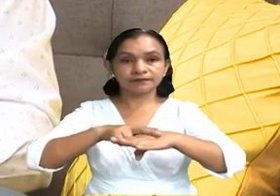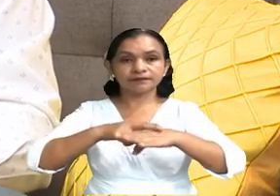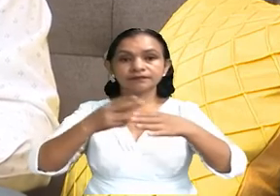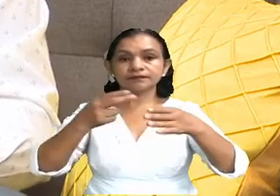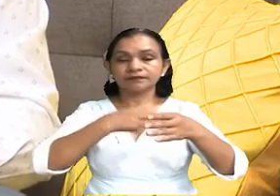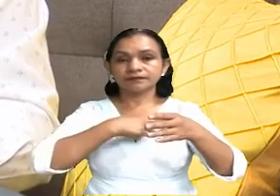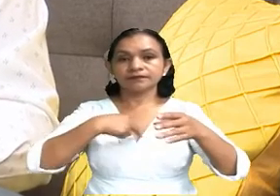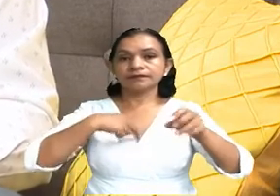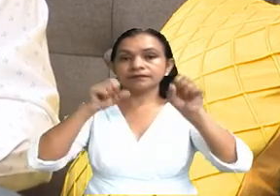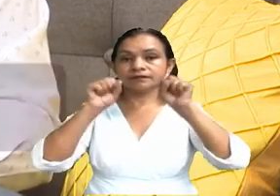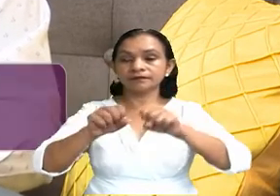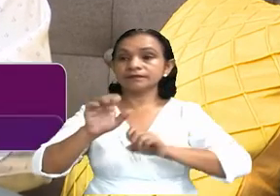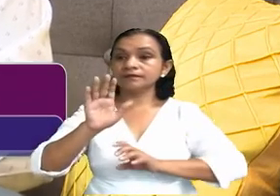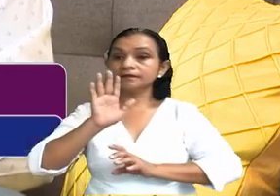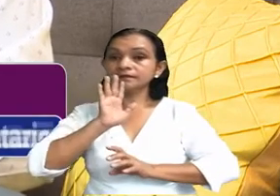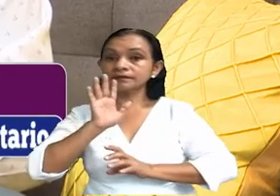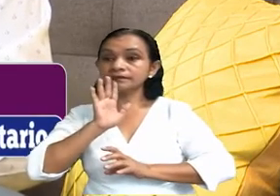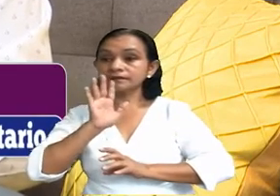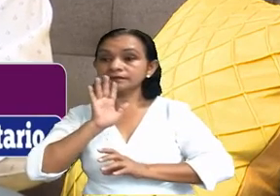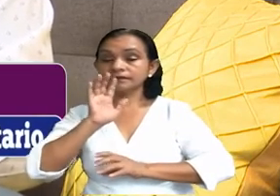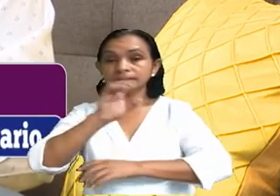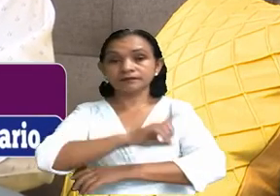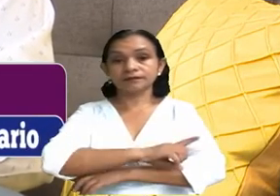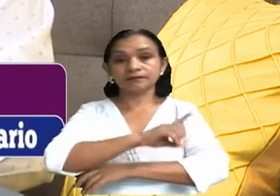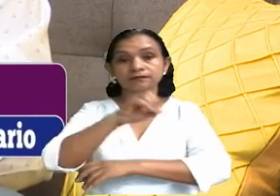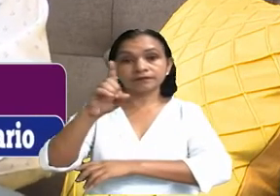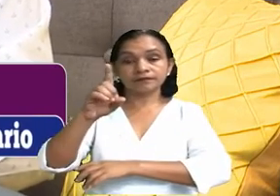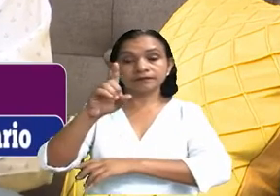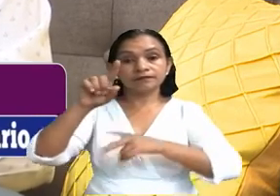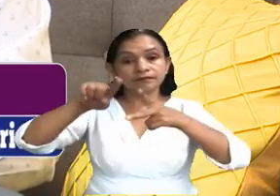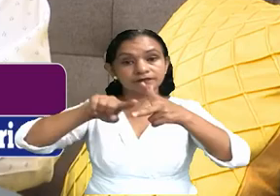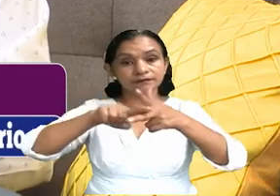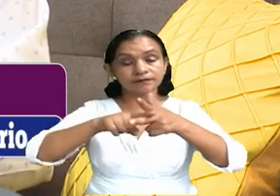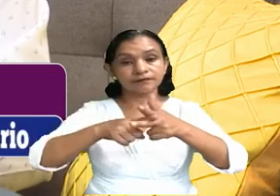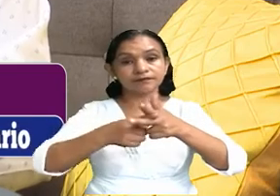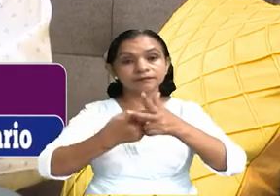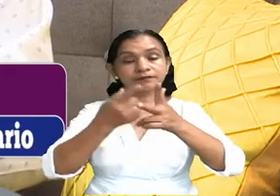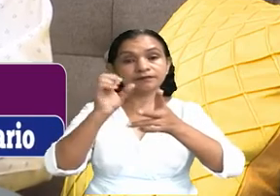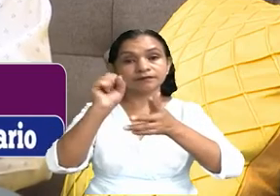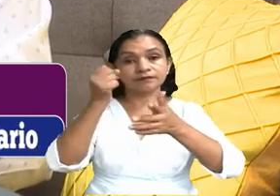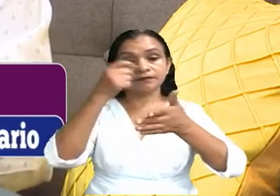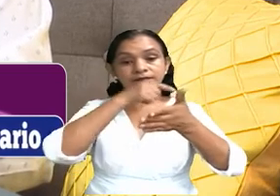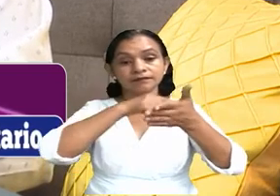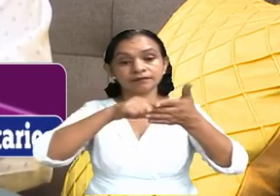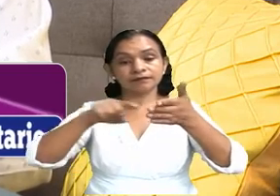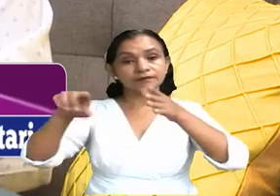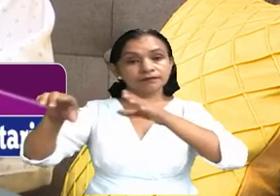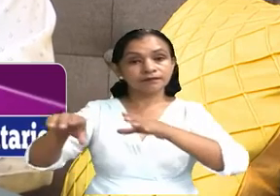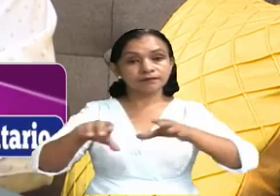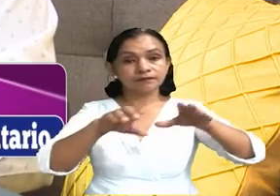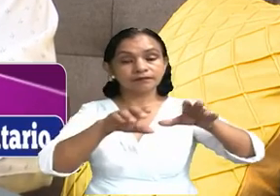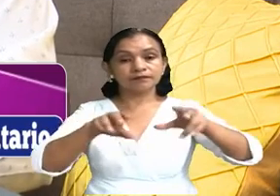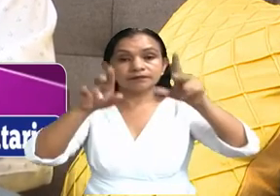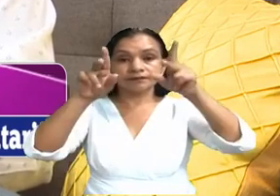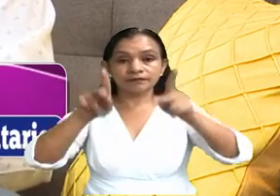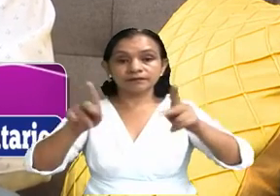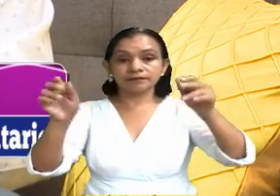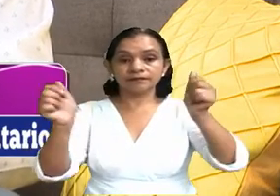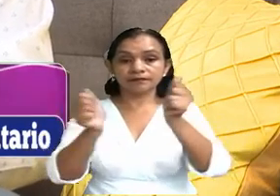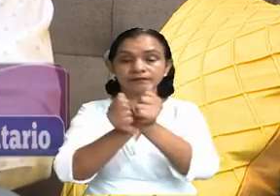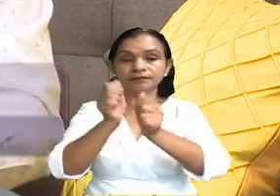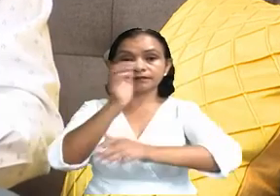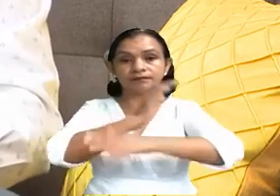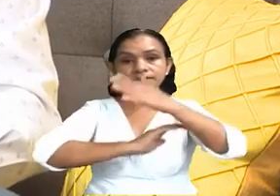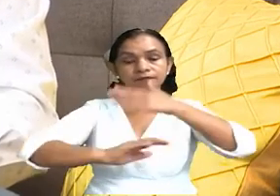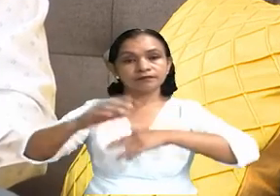del cual estamos conversando hoy a propósito de iniciarse la semana en festejo de las personas con discapacidad, procesos de